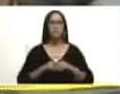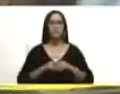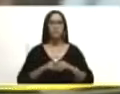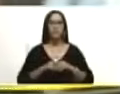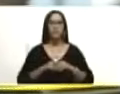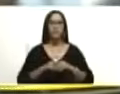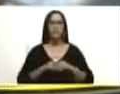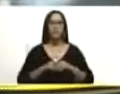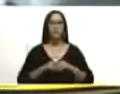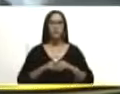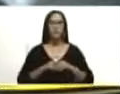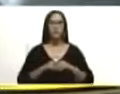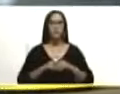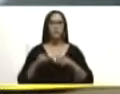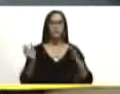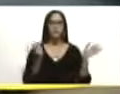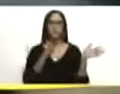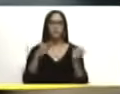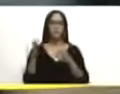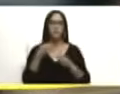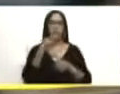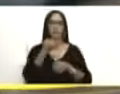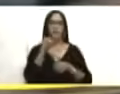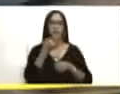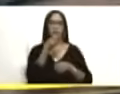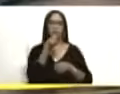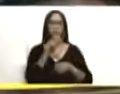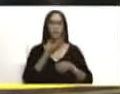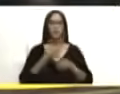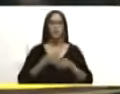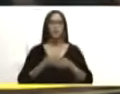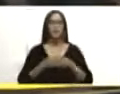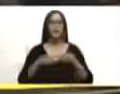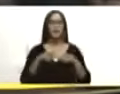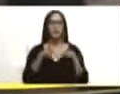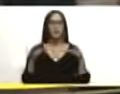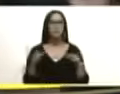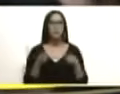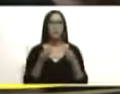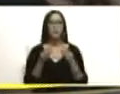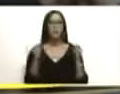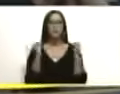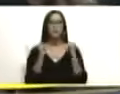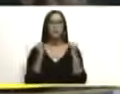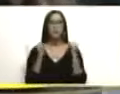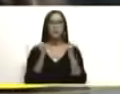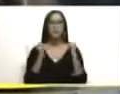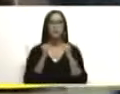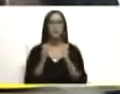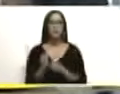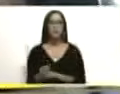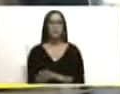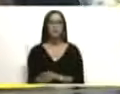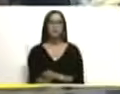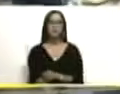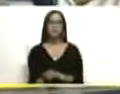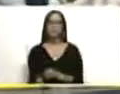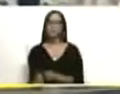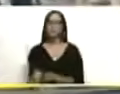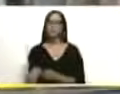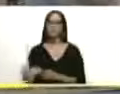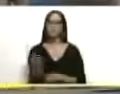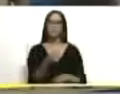Está refrescando la tarde, por fin. ¿Ah? Esta zona es muy fría. Ahora va a pasar